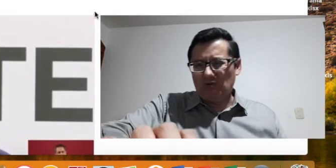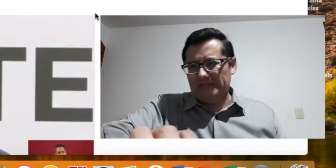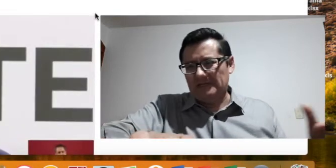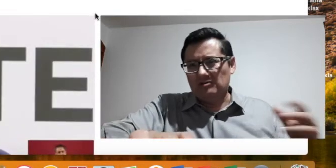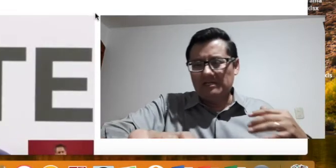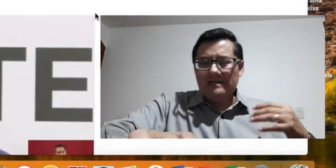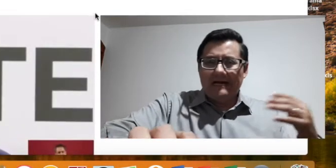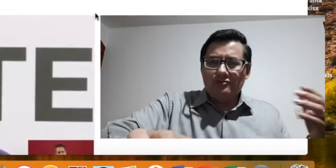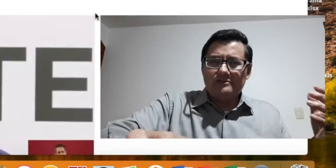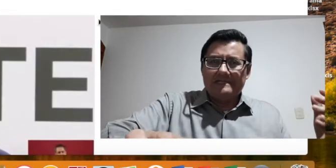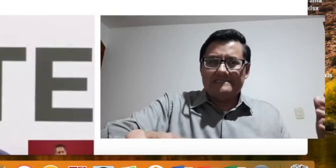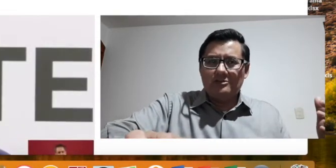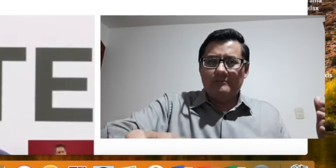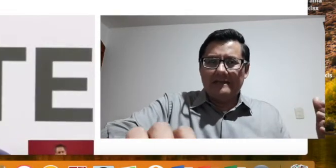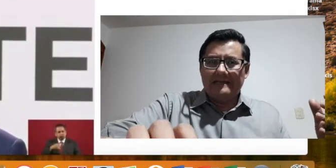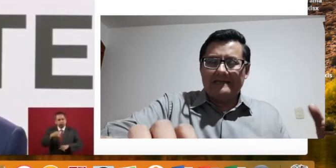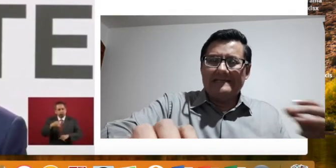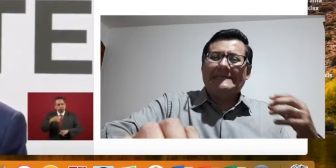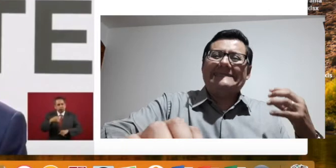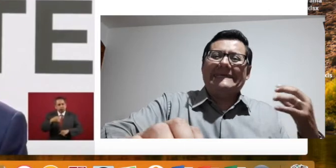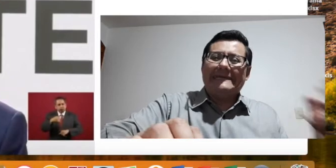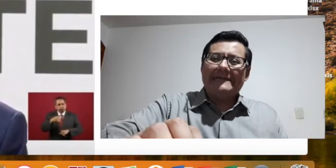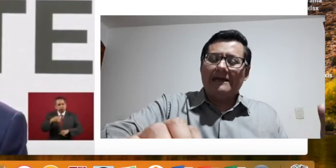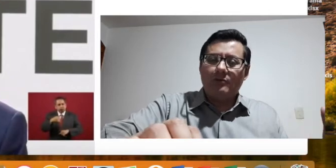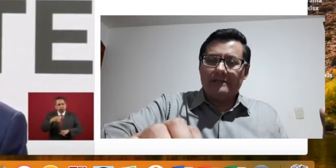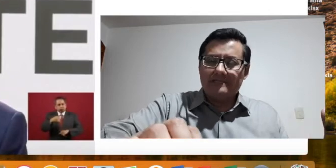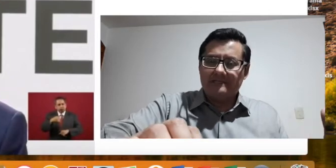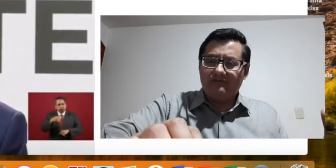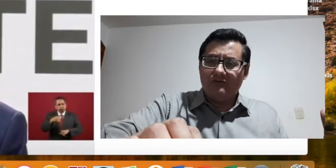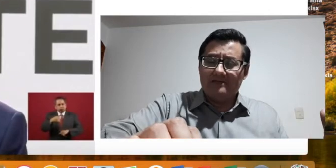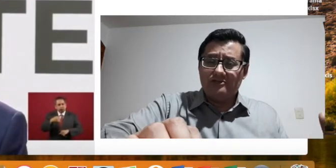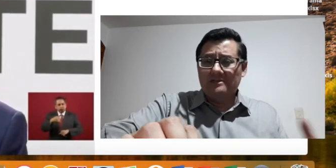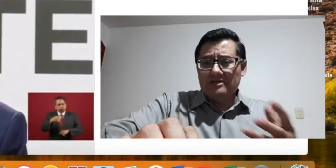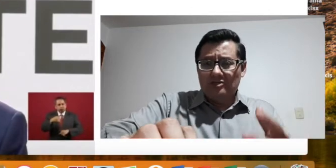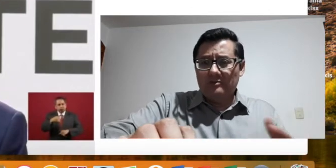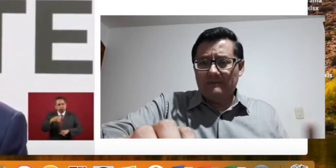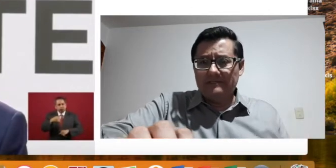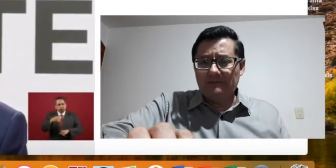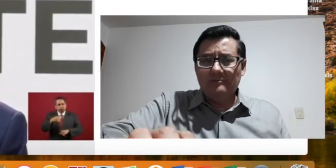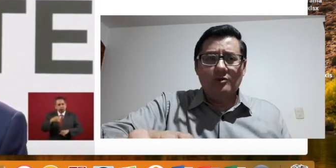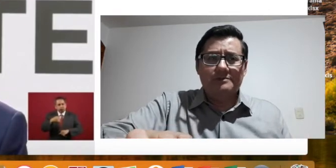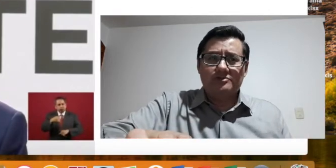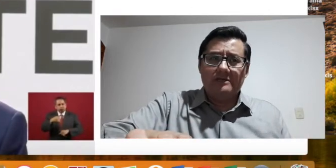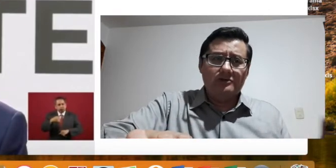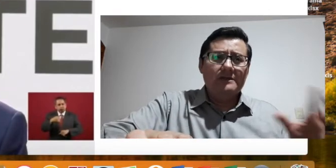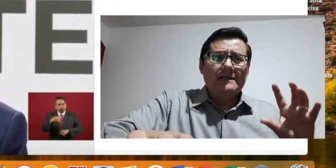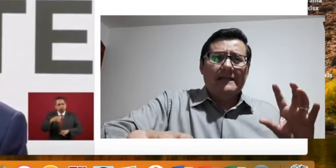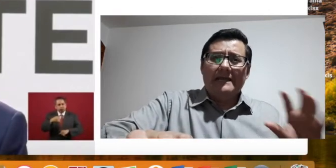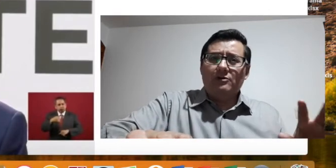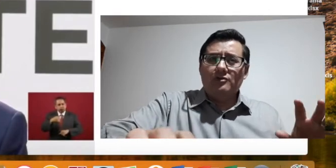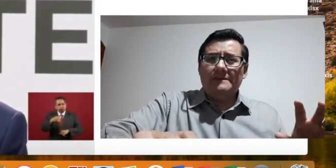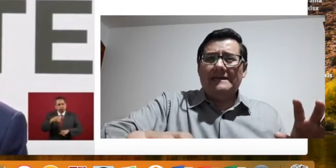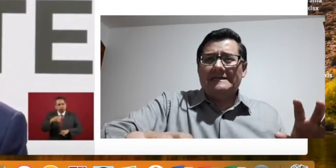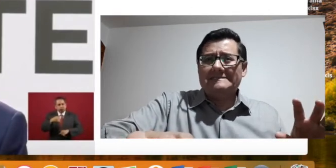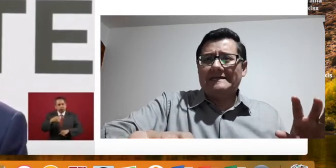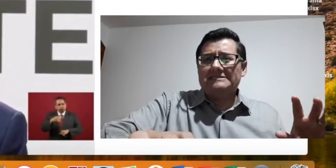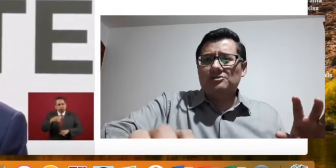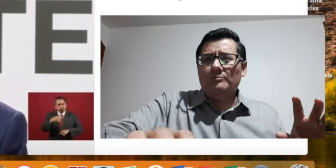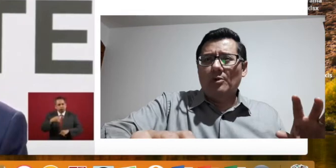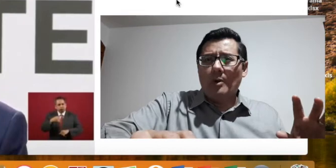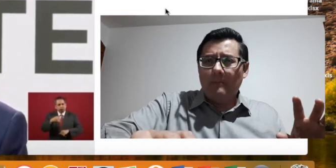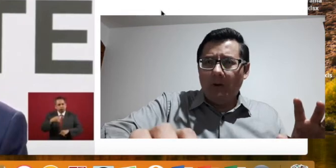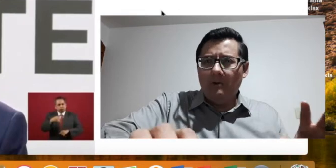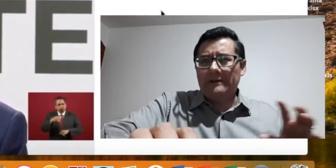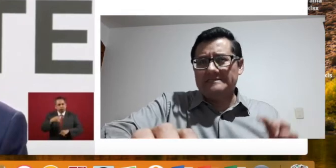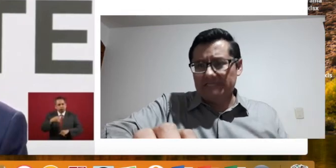detractores políticos han utilizado para querer denigrar a la Cuarta Transformación y obviamente al mismo López Obrador. La economía está